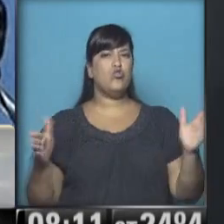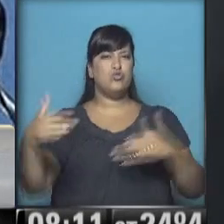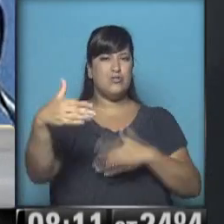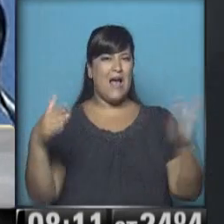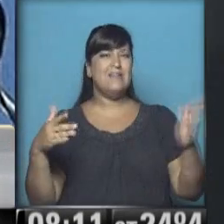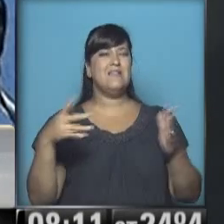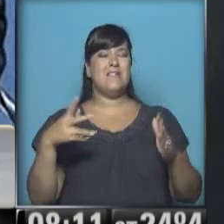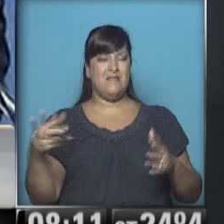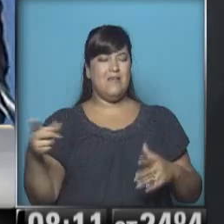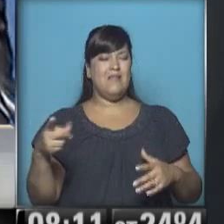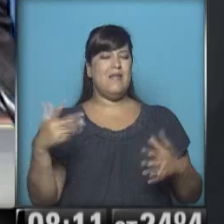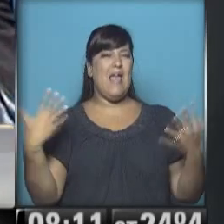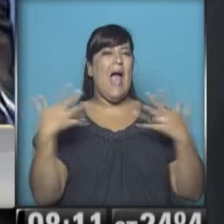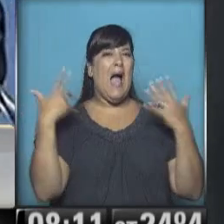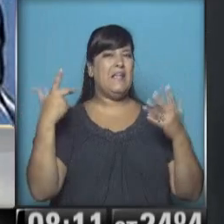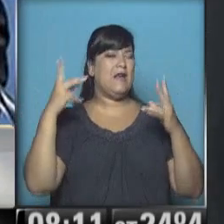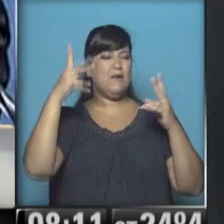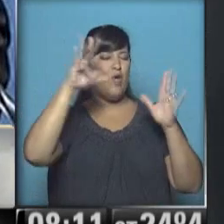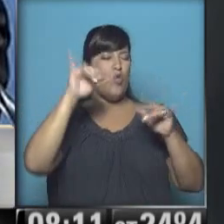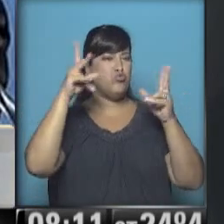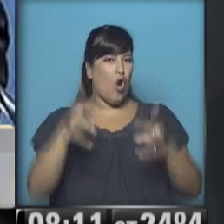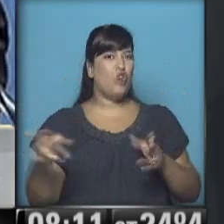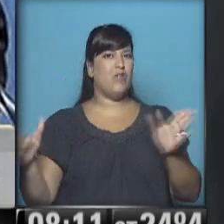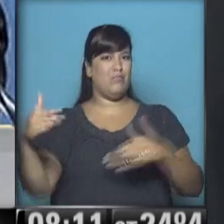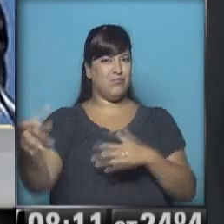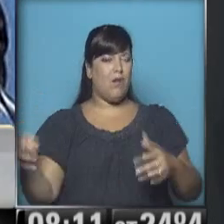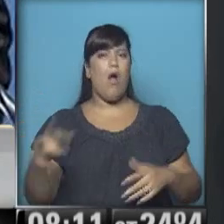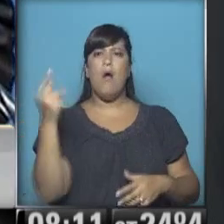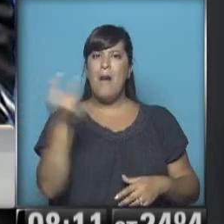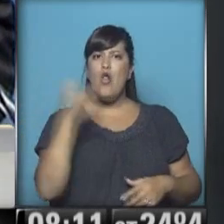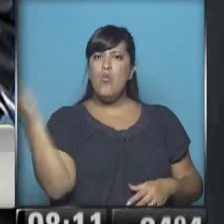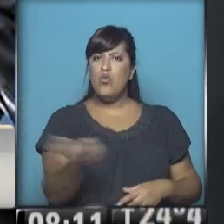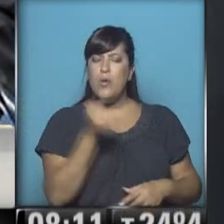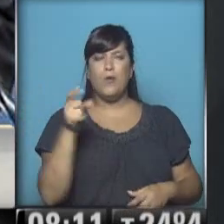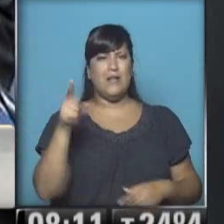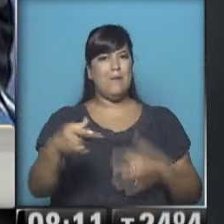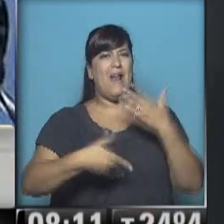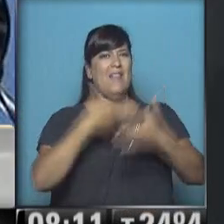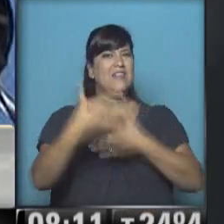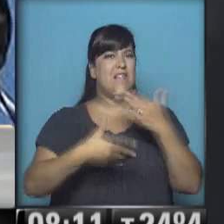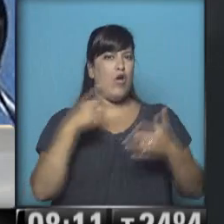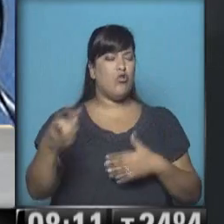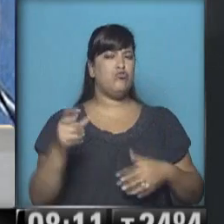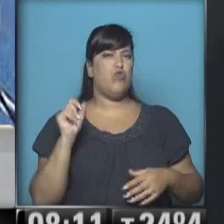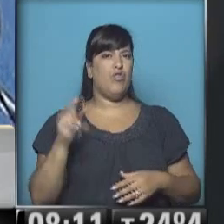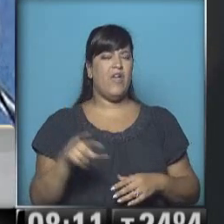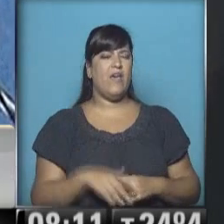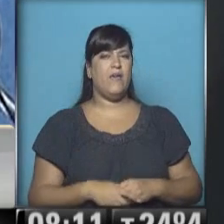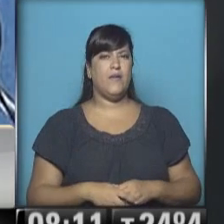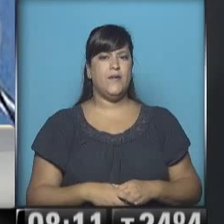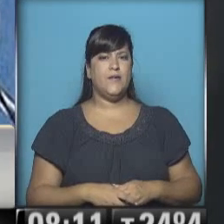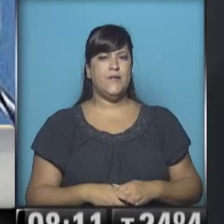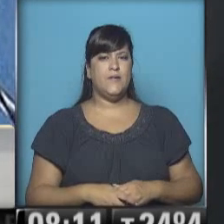O sea, creemos nosotros que tiene un valor muy significativo para el desarrollo de